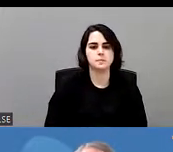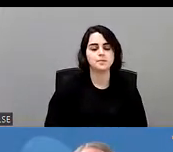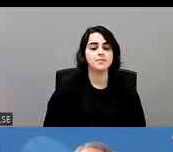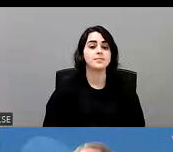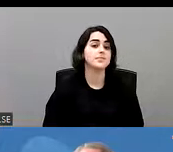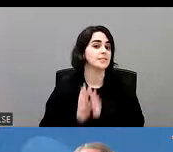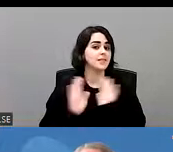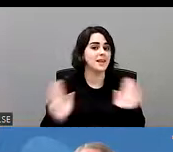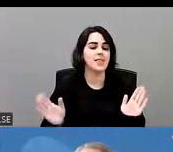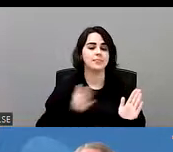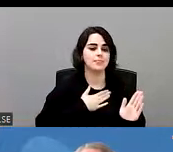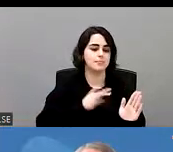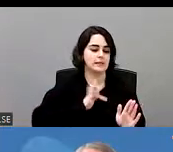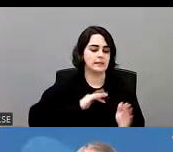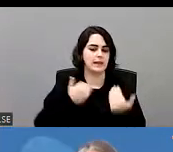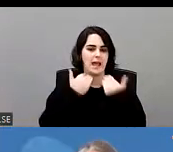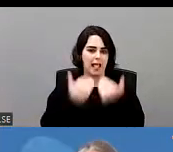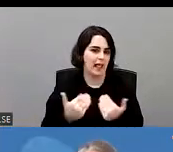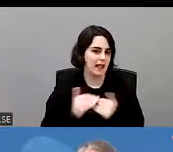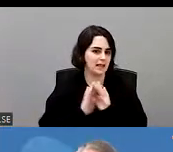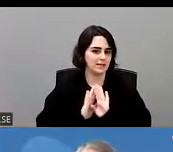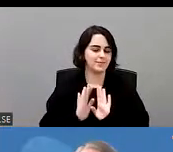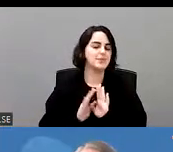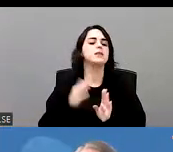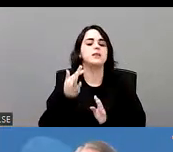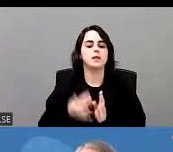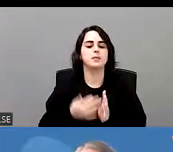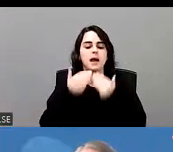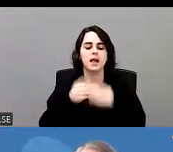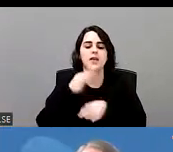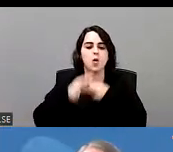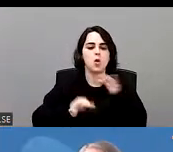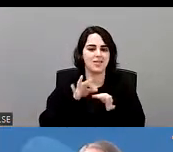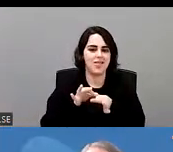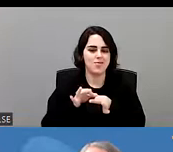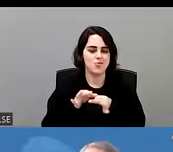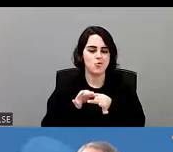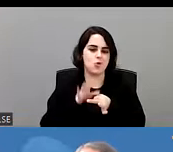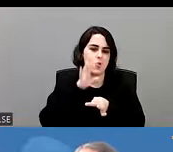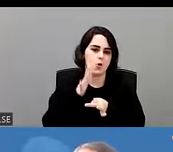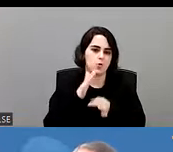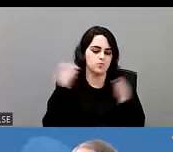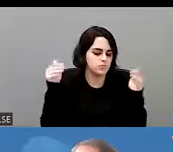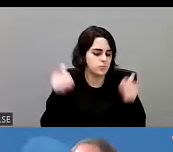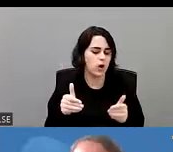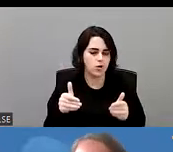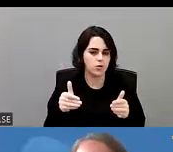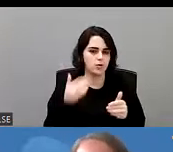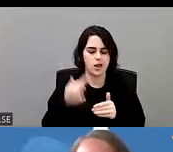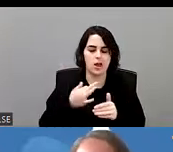Así que nada, por mi parte nada más. Daros las gracias y dar las gracias una vez más a la organización por poner el foco en esto y por contar